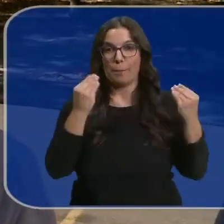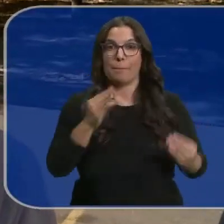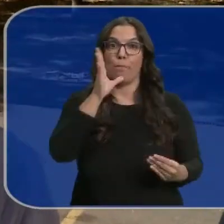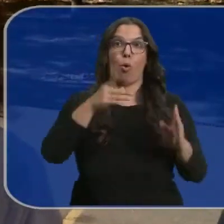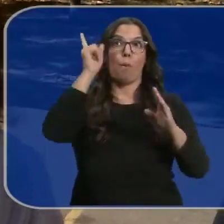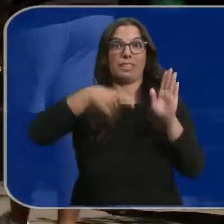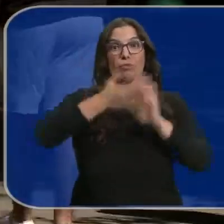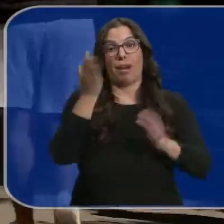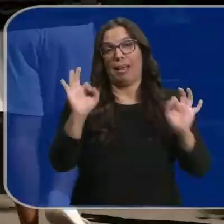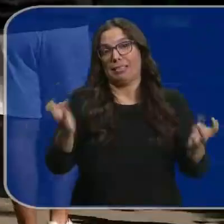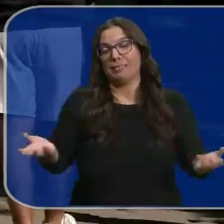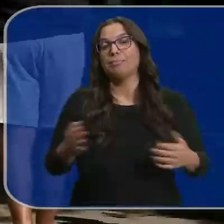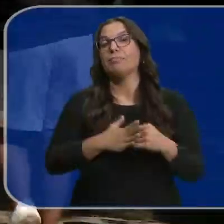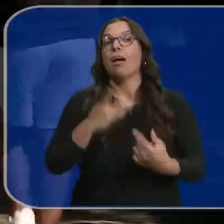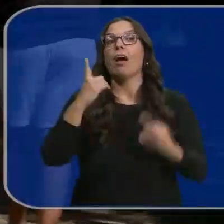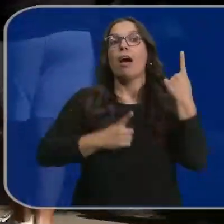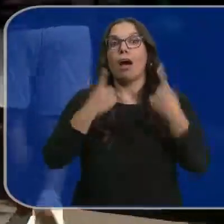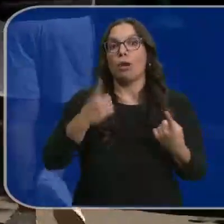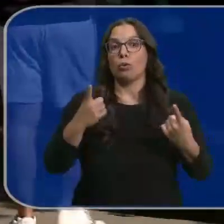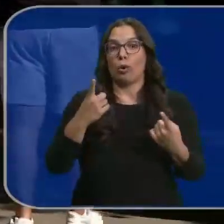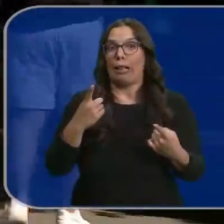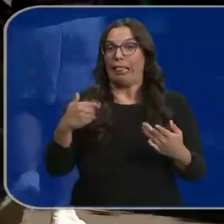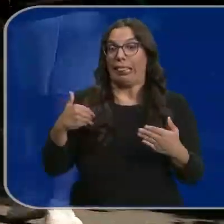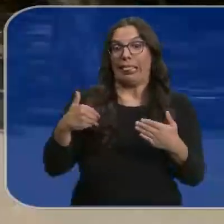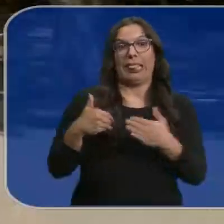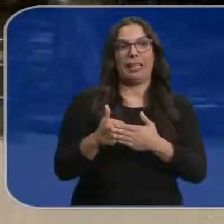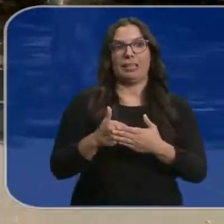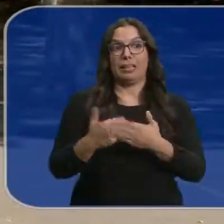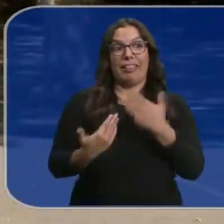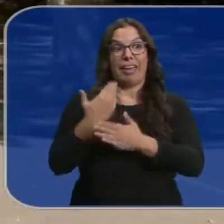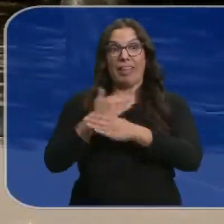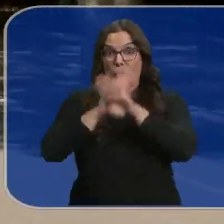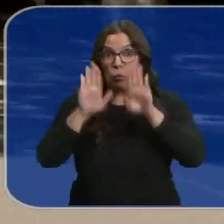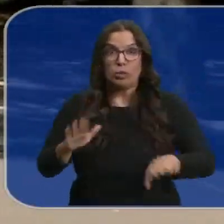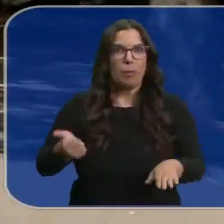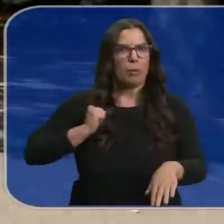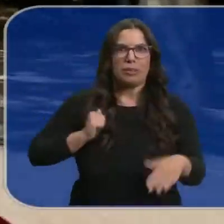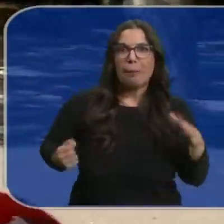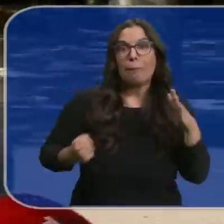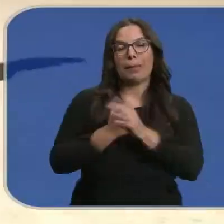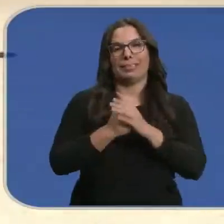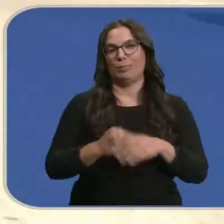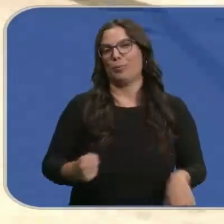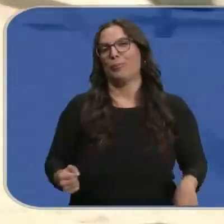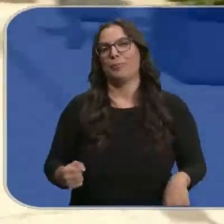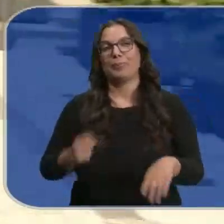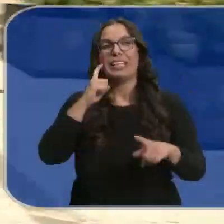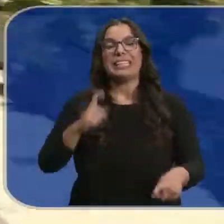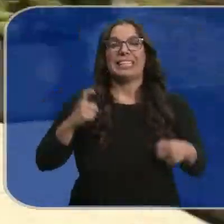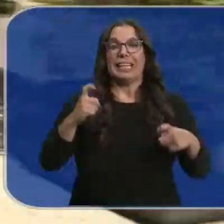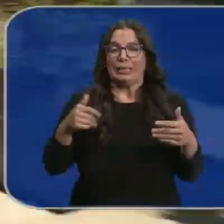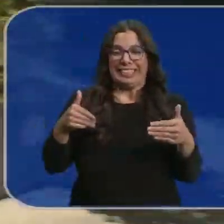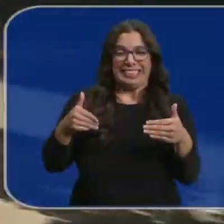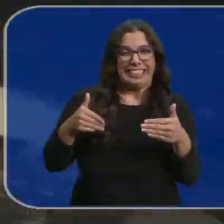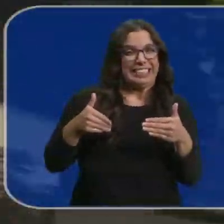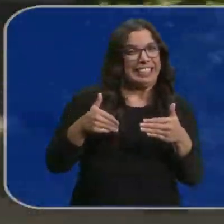Un mes fuera es lo que tiene. Y algunos todavía apuran. Al máximo, los últimos días ya de vacaciones, de agosto. Pero intentando retrasar